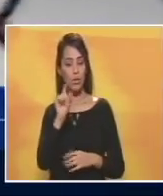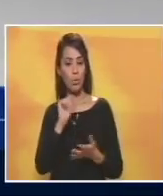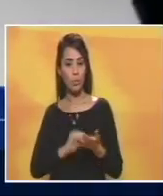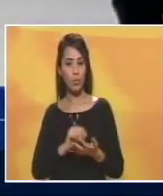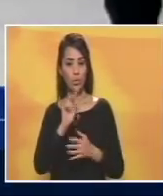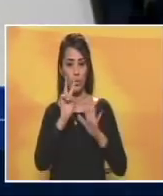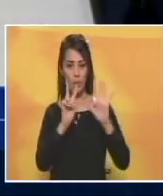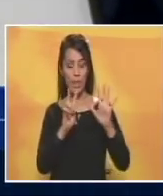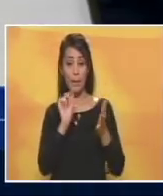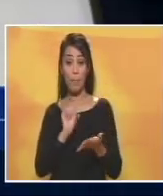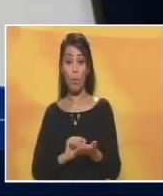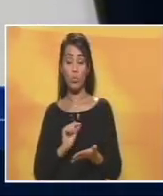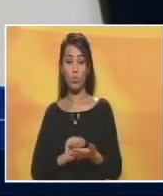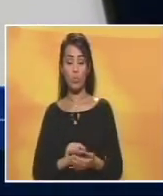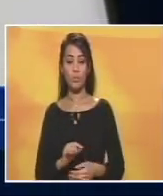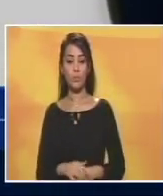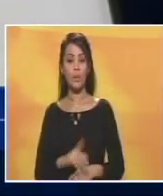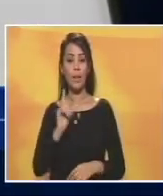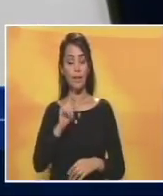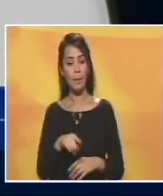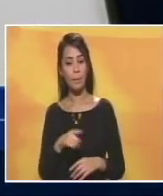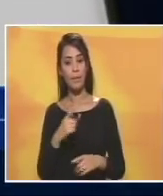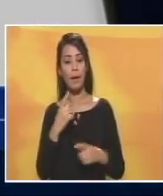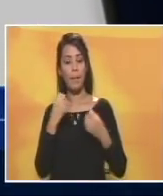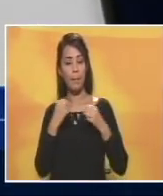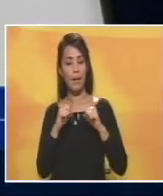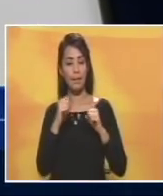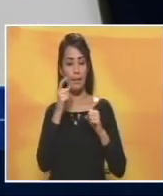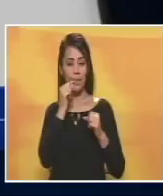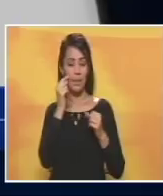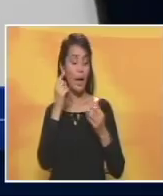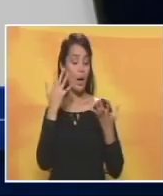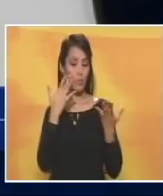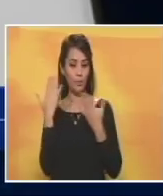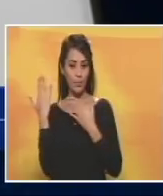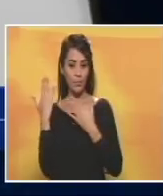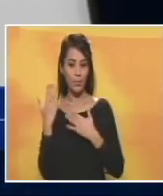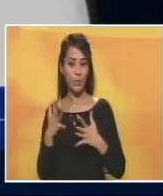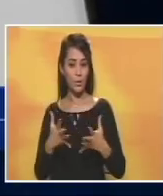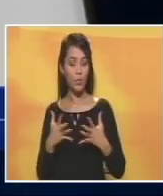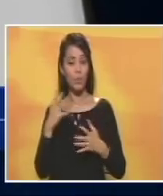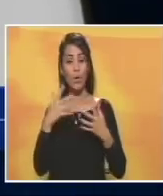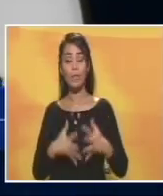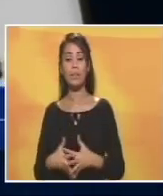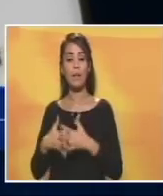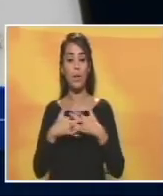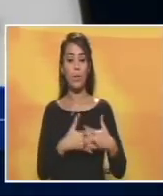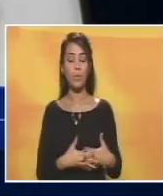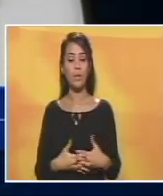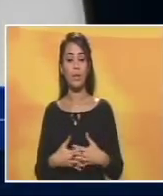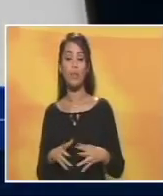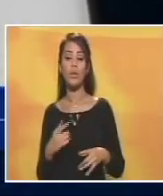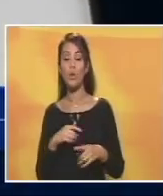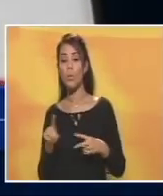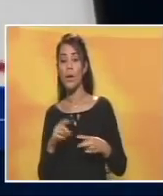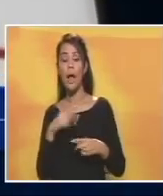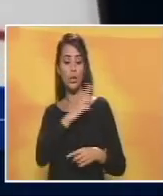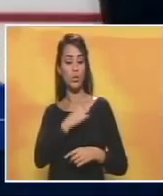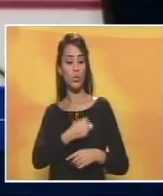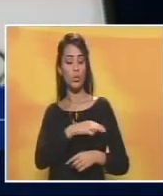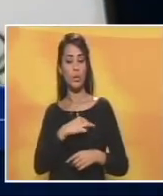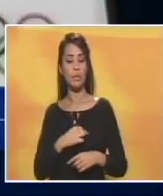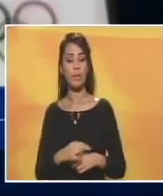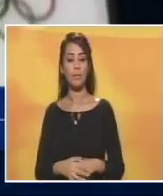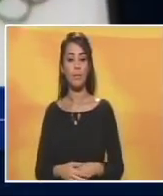131.7 puntos. También está en marcha el dobles mixtos del curling con triunfos de Estados Unidos, Noruega, Corea del Sur y Suiza en la primera